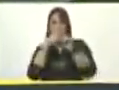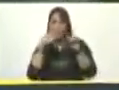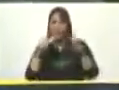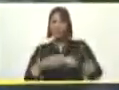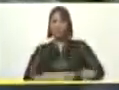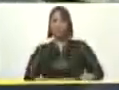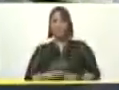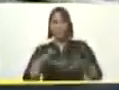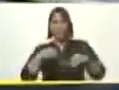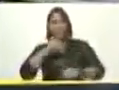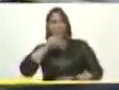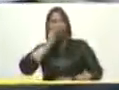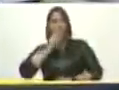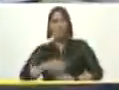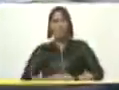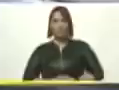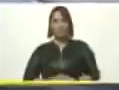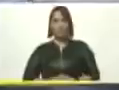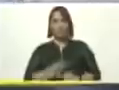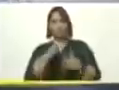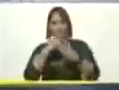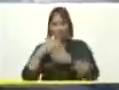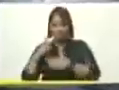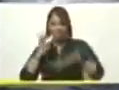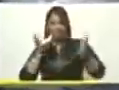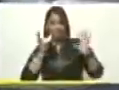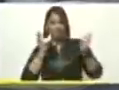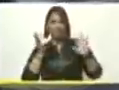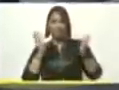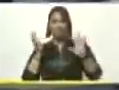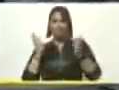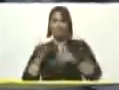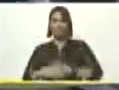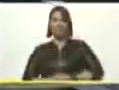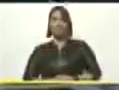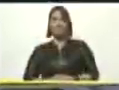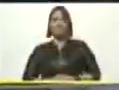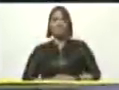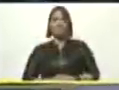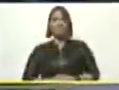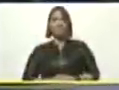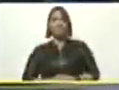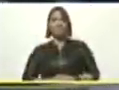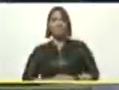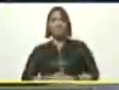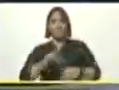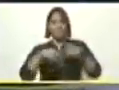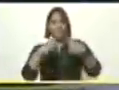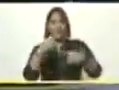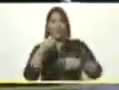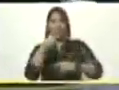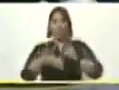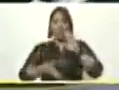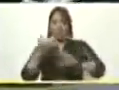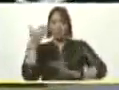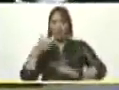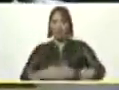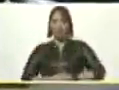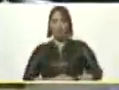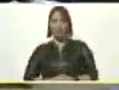tomarnos un café compartir y bueno mañana tú partes otra vez